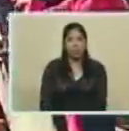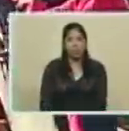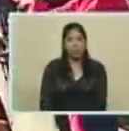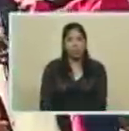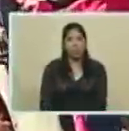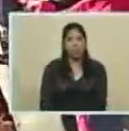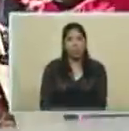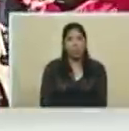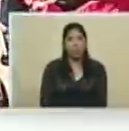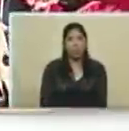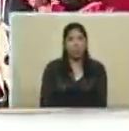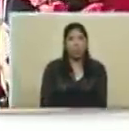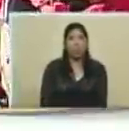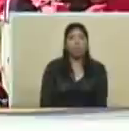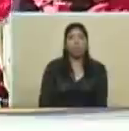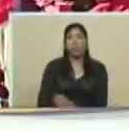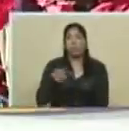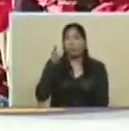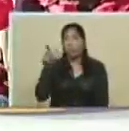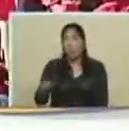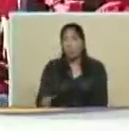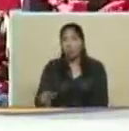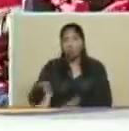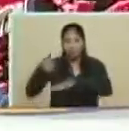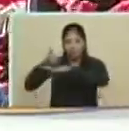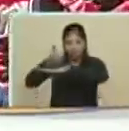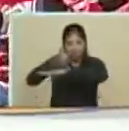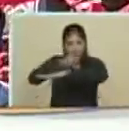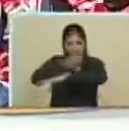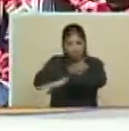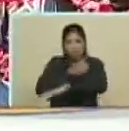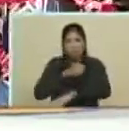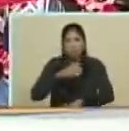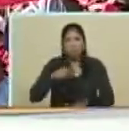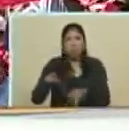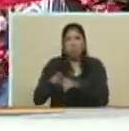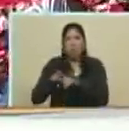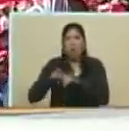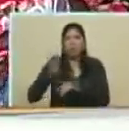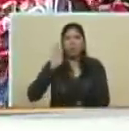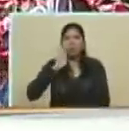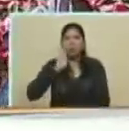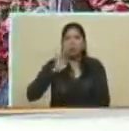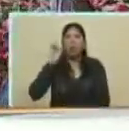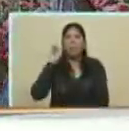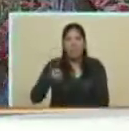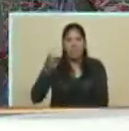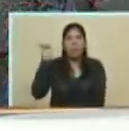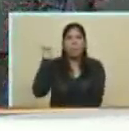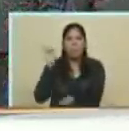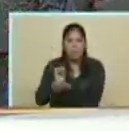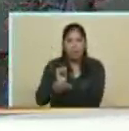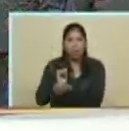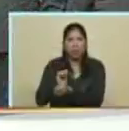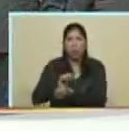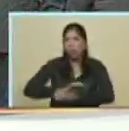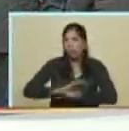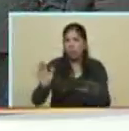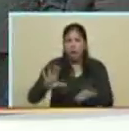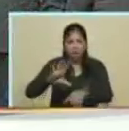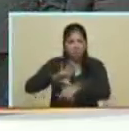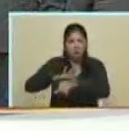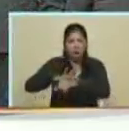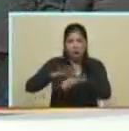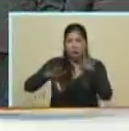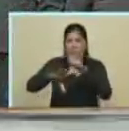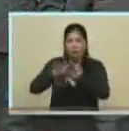alguien que en un puesto de mando se corrompa es un bandido, debe ir preso, hay que ponerle los